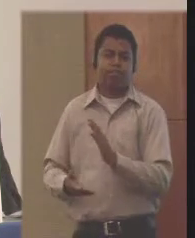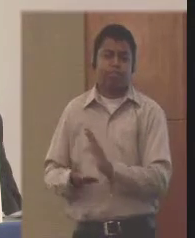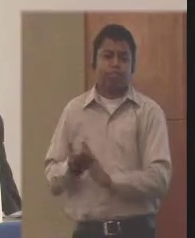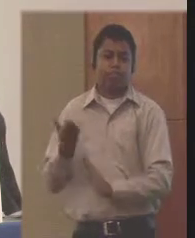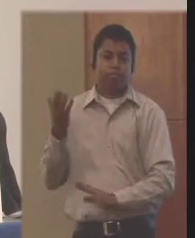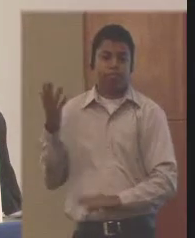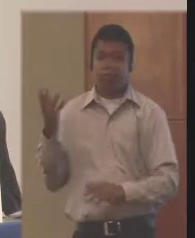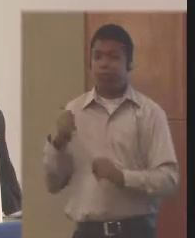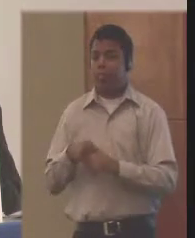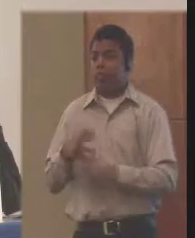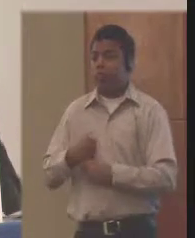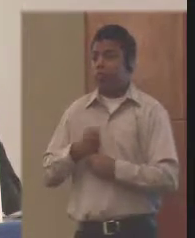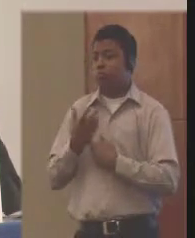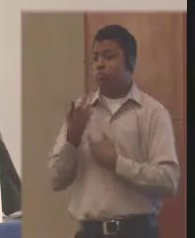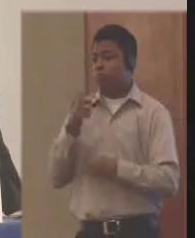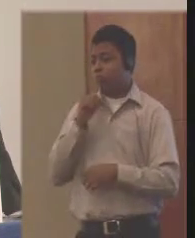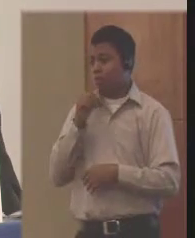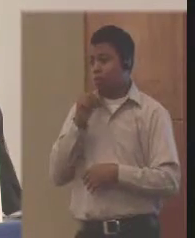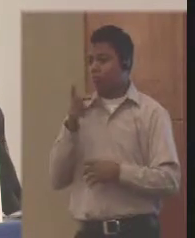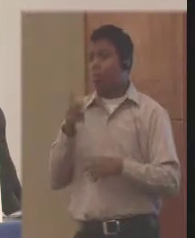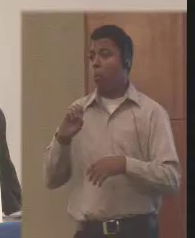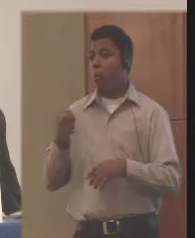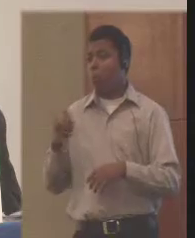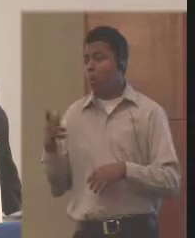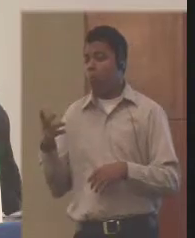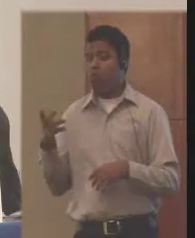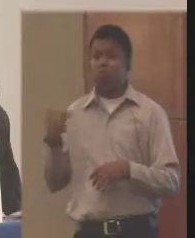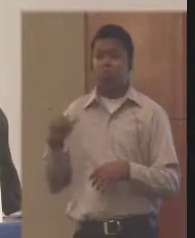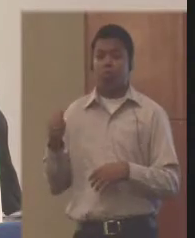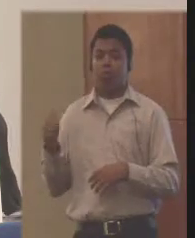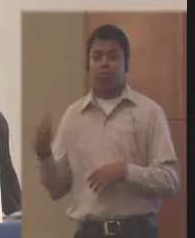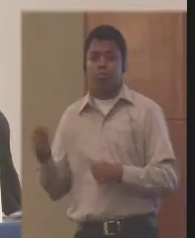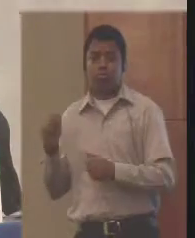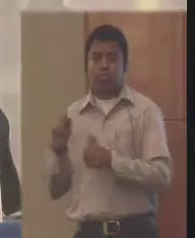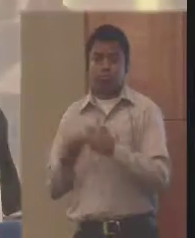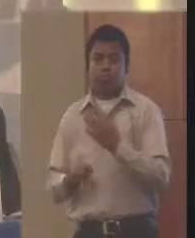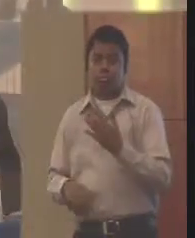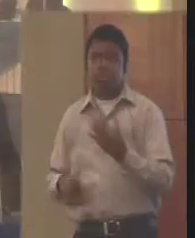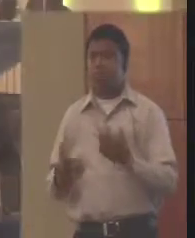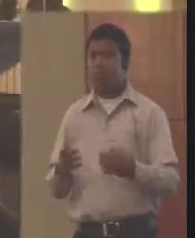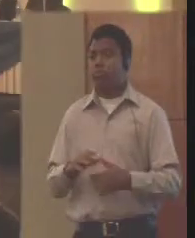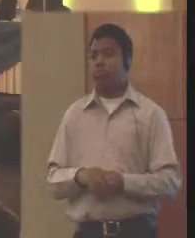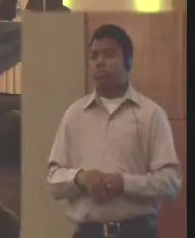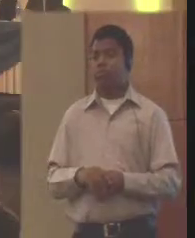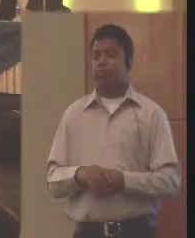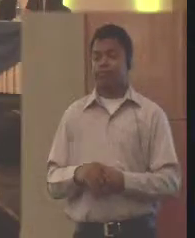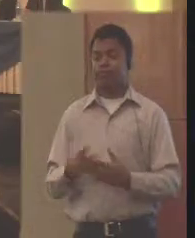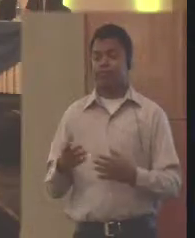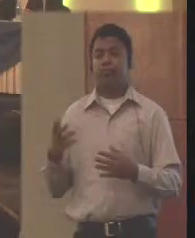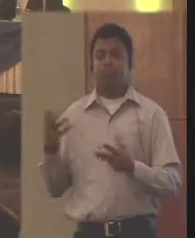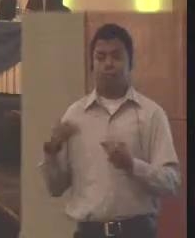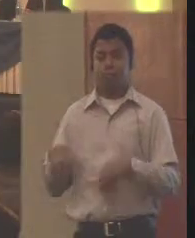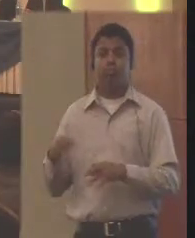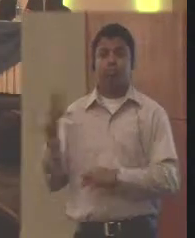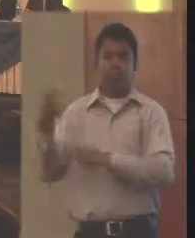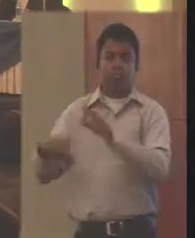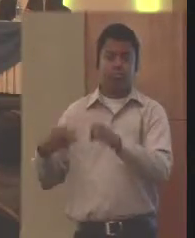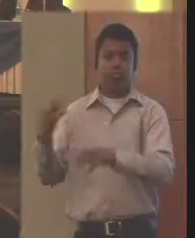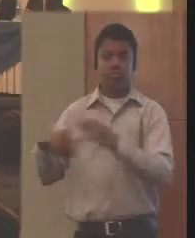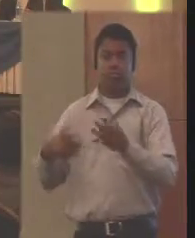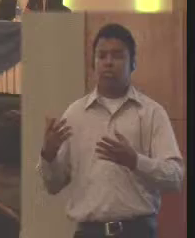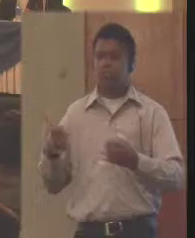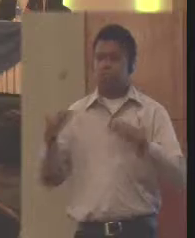otros mecanismos. Nos menciona también la posibilidad de manejar una visión más holística